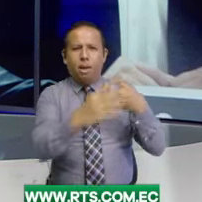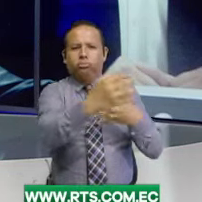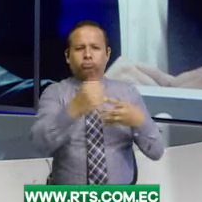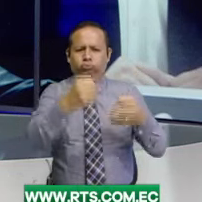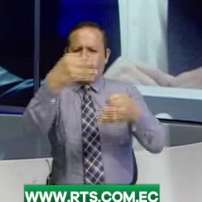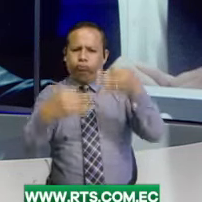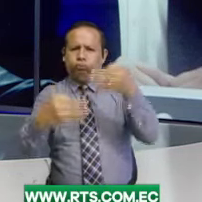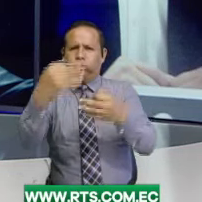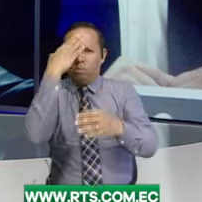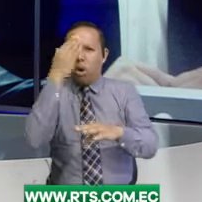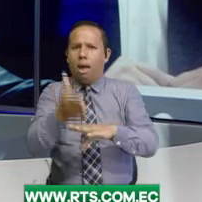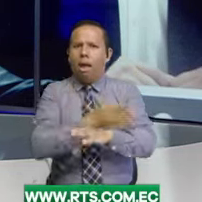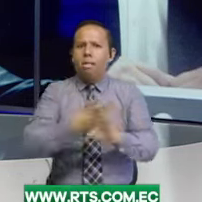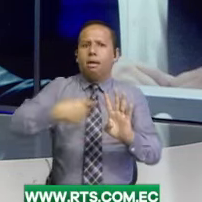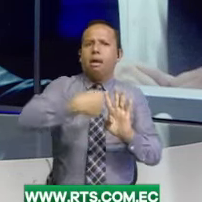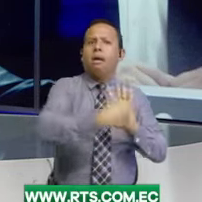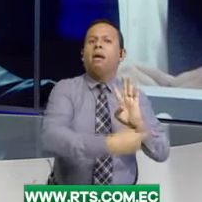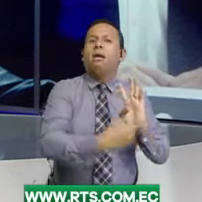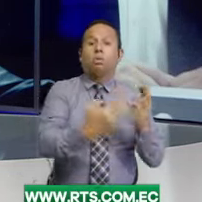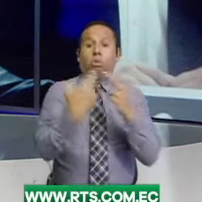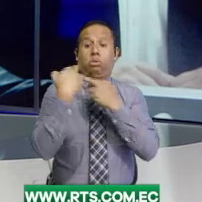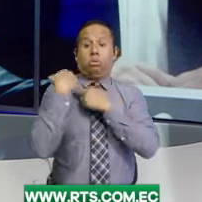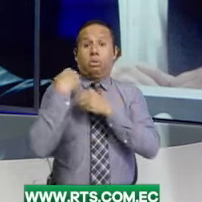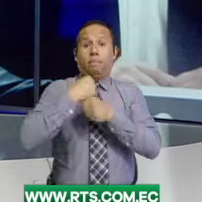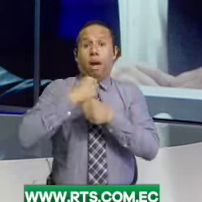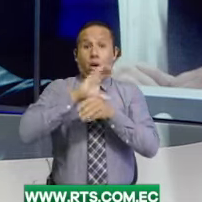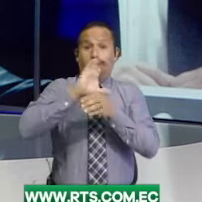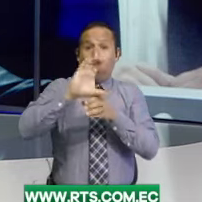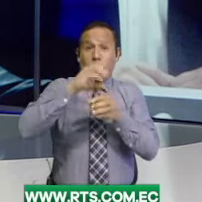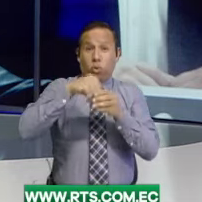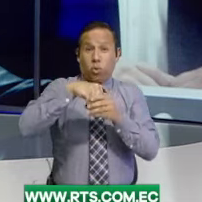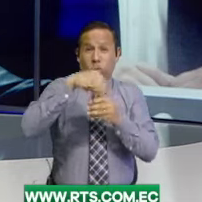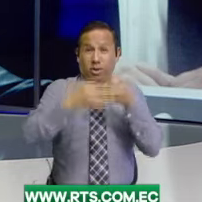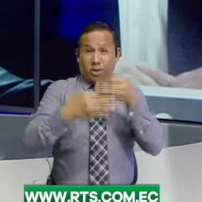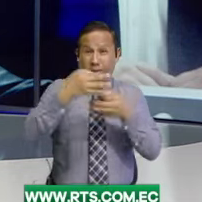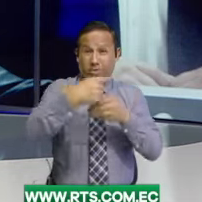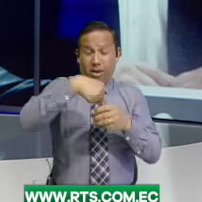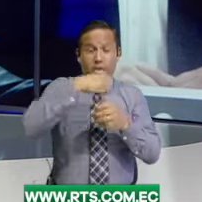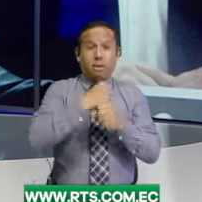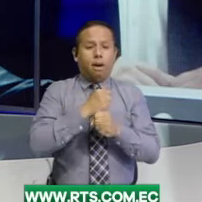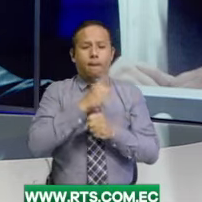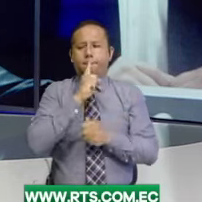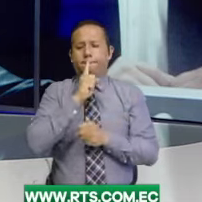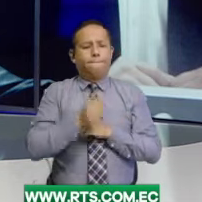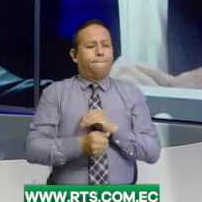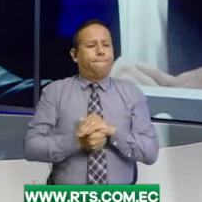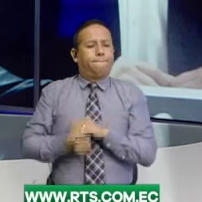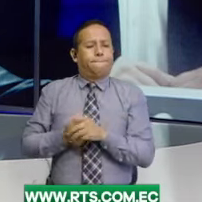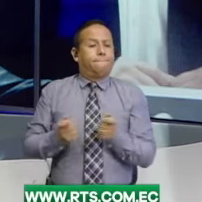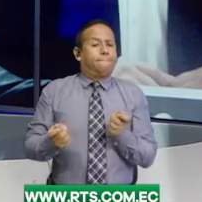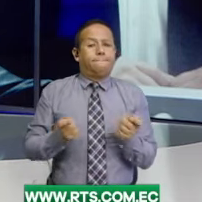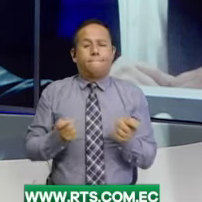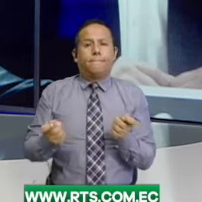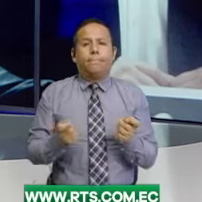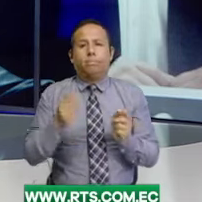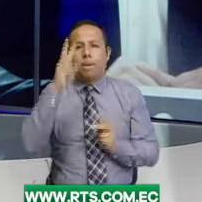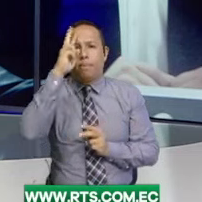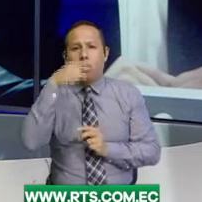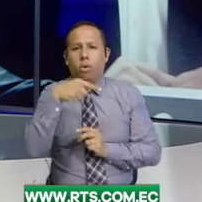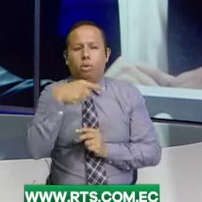la presunta existencia de una trama de corrupción dentro del Consejo de la Judicatura cuando Terán era titular del organismo.